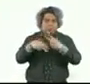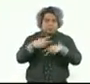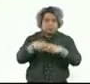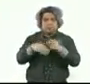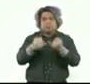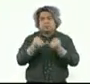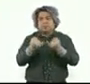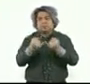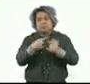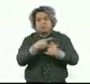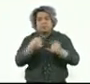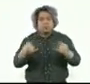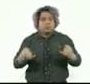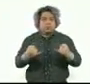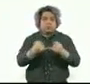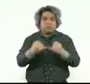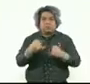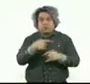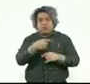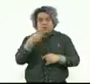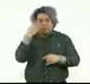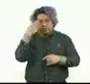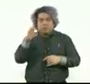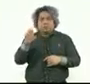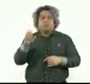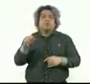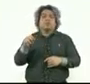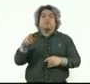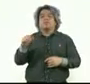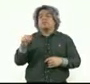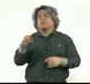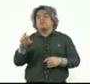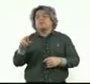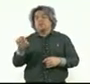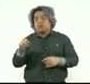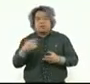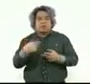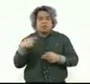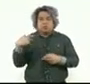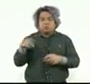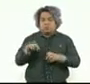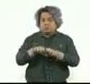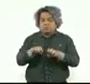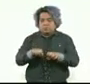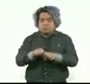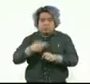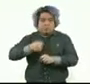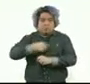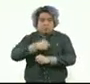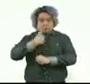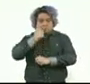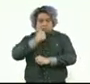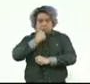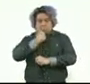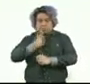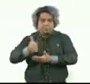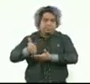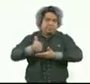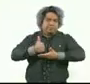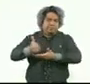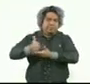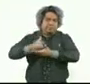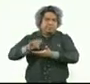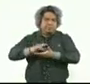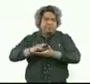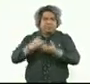Salud para el Bienestar, al maestro Ferrer, a todo su equipo, de quienes hemos recibido desde que entramos